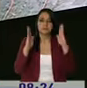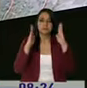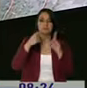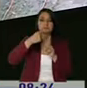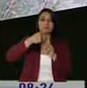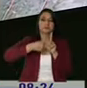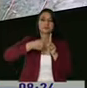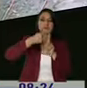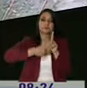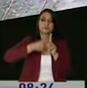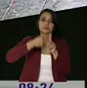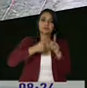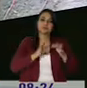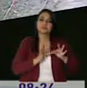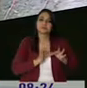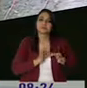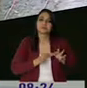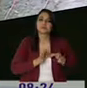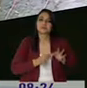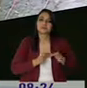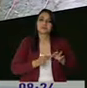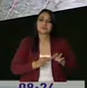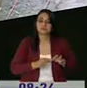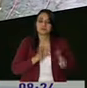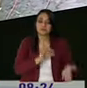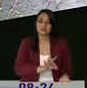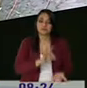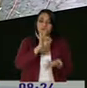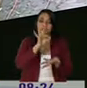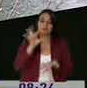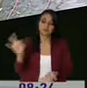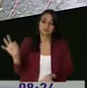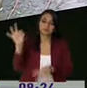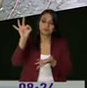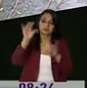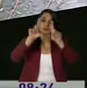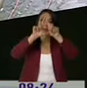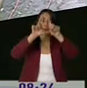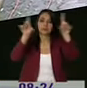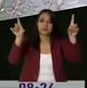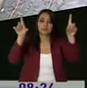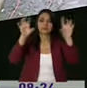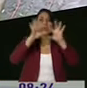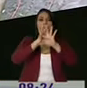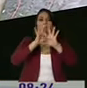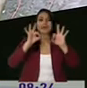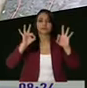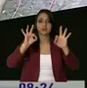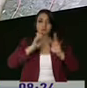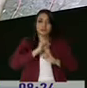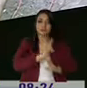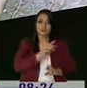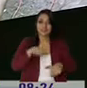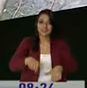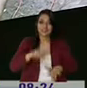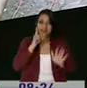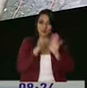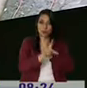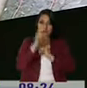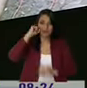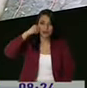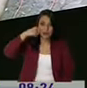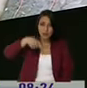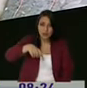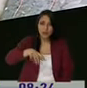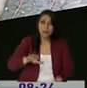de Calderón, pues están con los representantes de la empresa Deseo dando respuesta a una denuncia. Acuérdense ustedes,